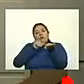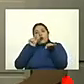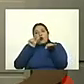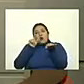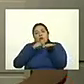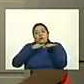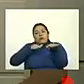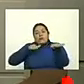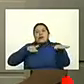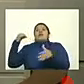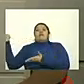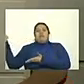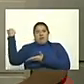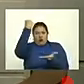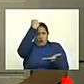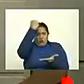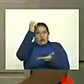presupuesto nacional,